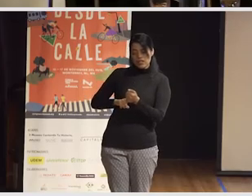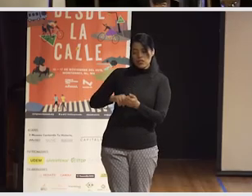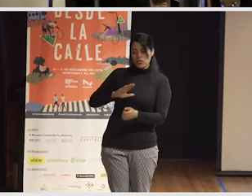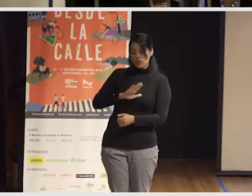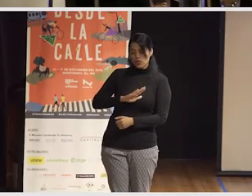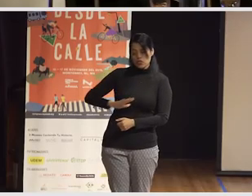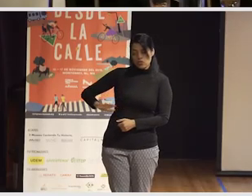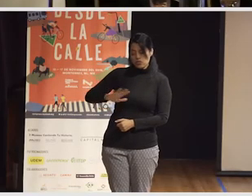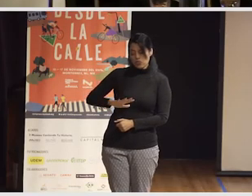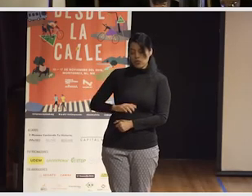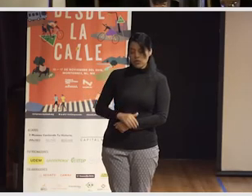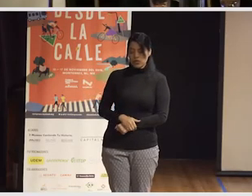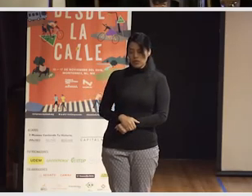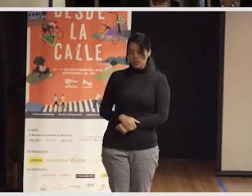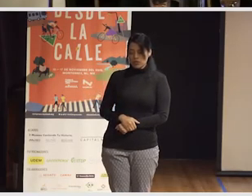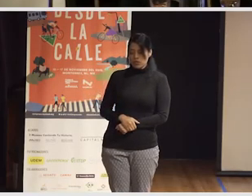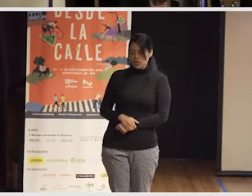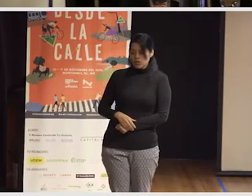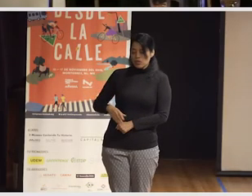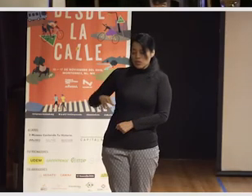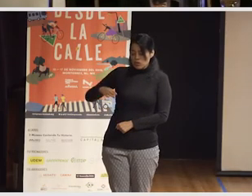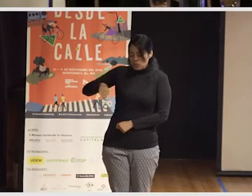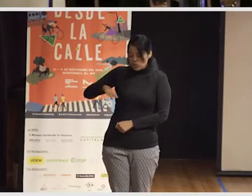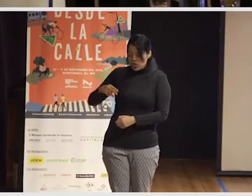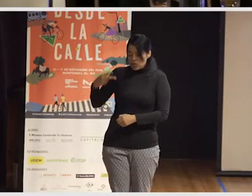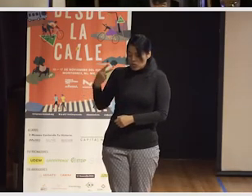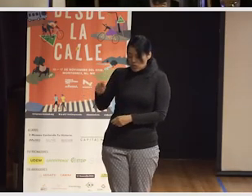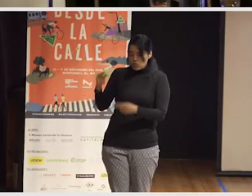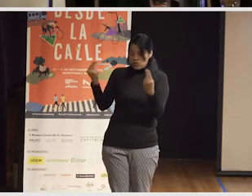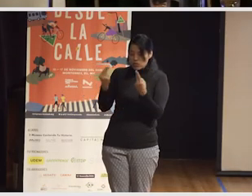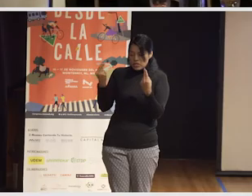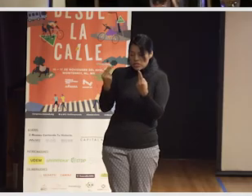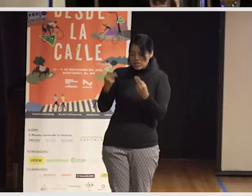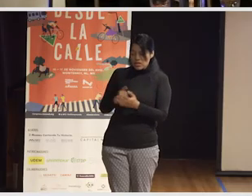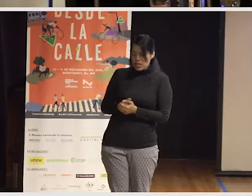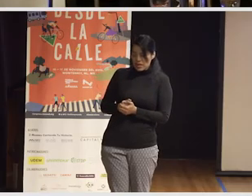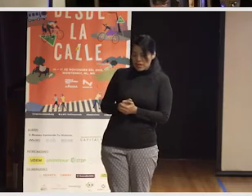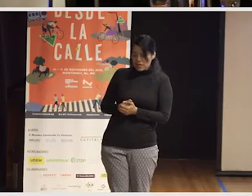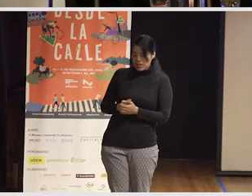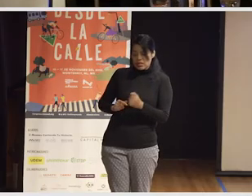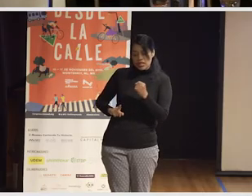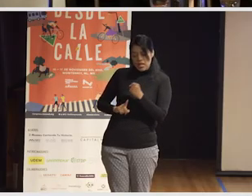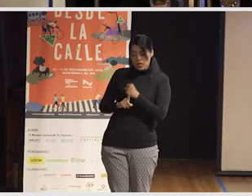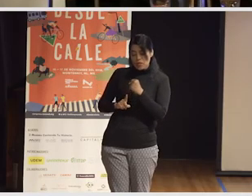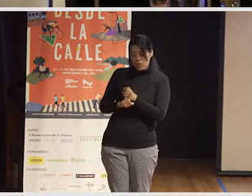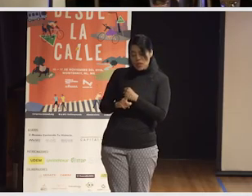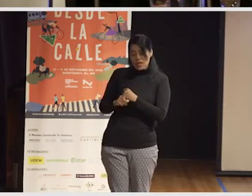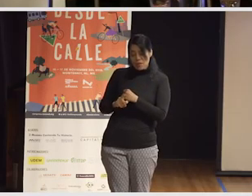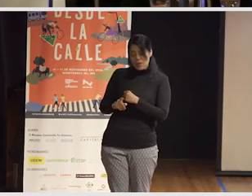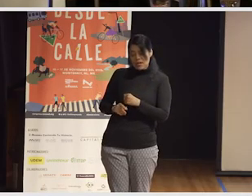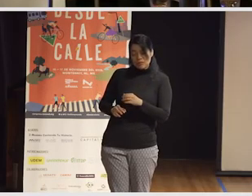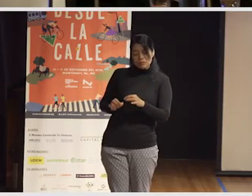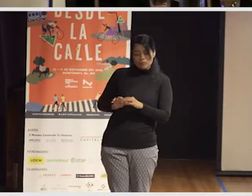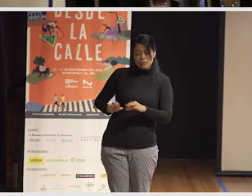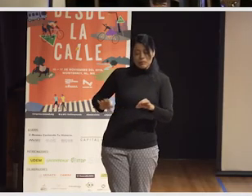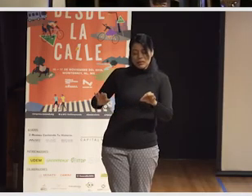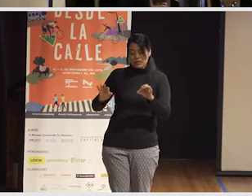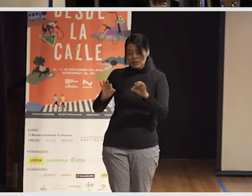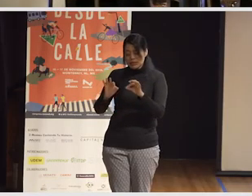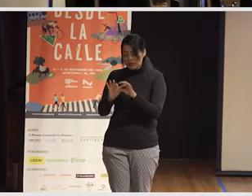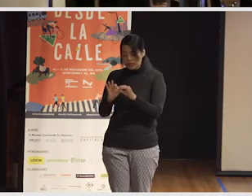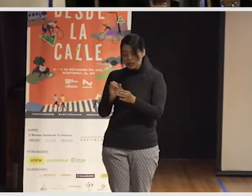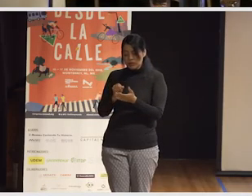retomando las necesidades de los municipios y lo más interesante es de que el problema más importante que se decidió